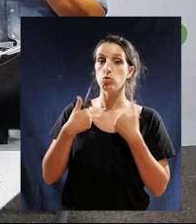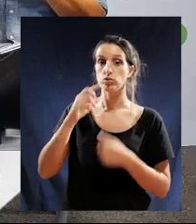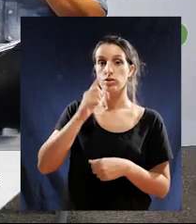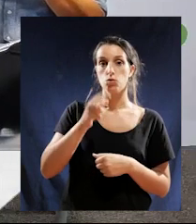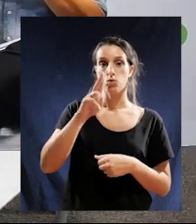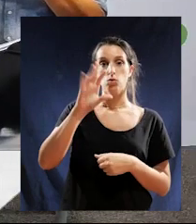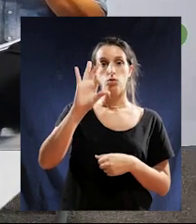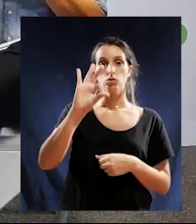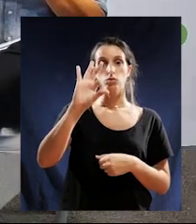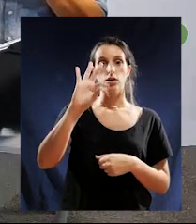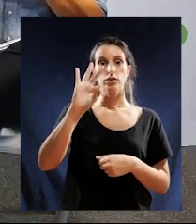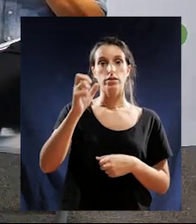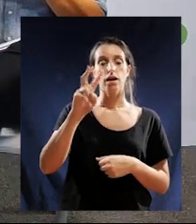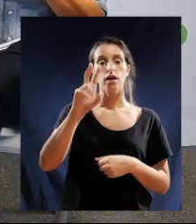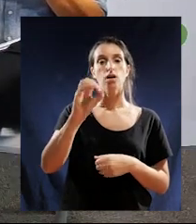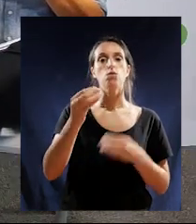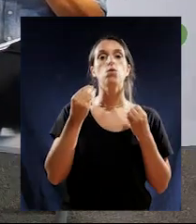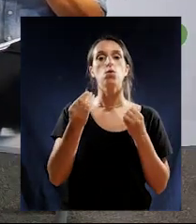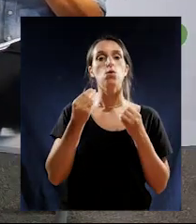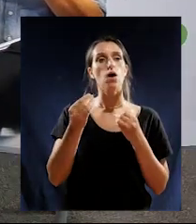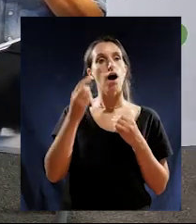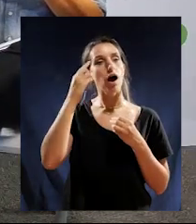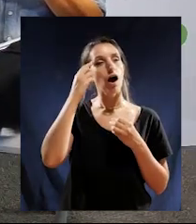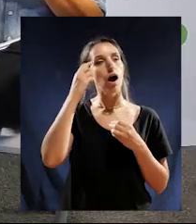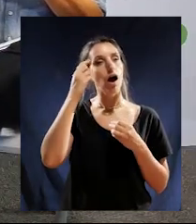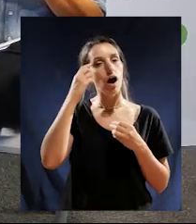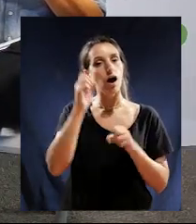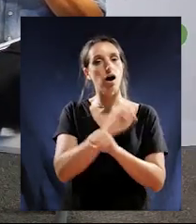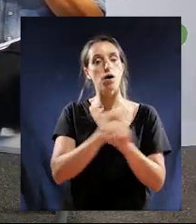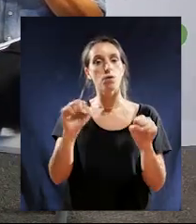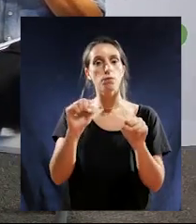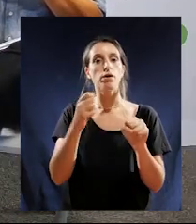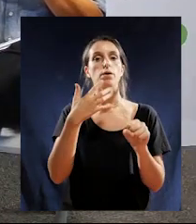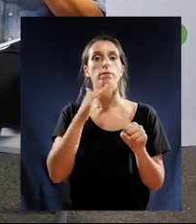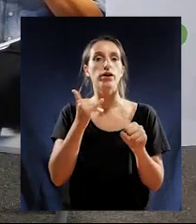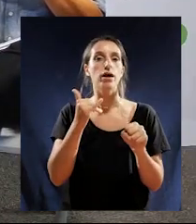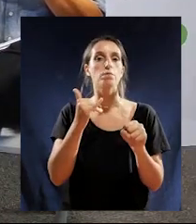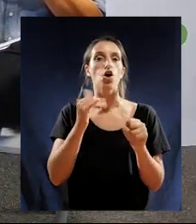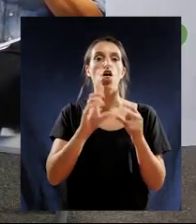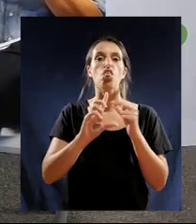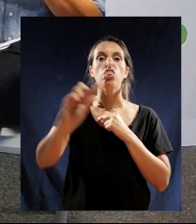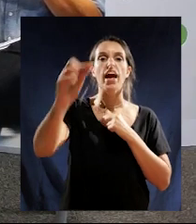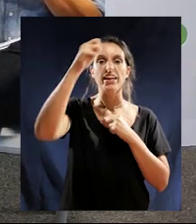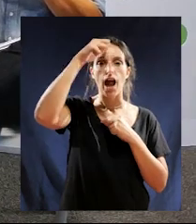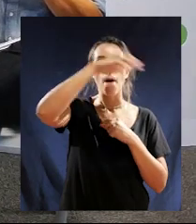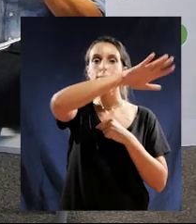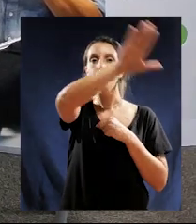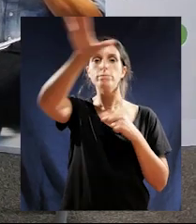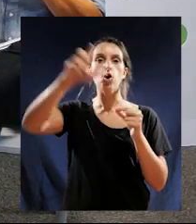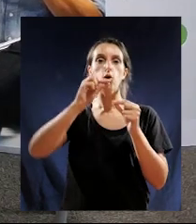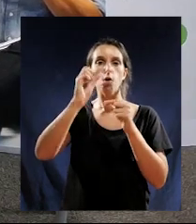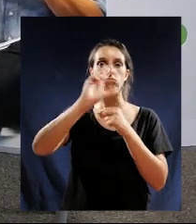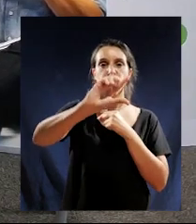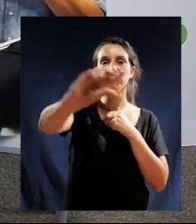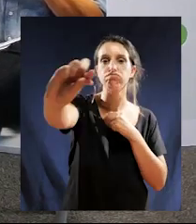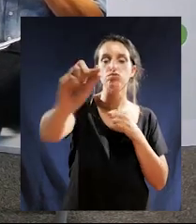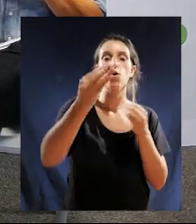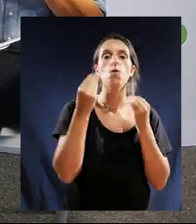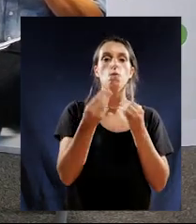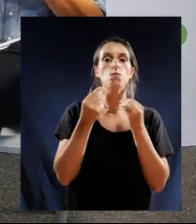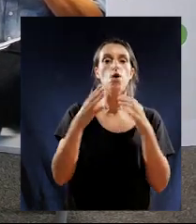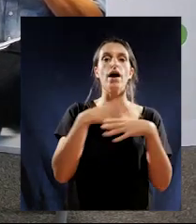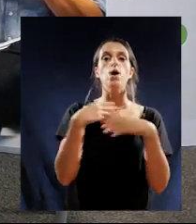pregunta a gustavo acerca de qué reflexión podrías enviar para el distanciamiento social en el medio rural